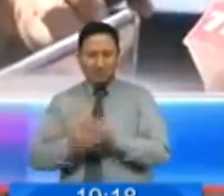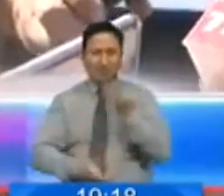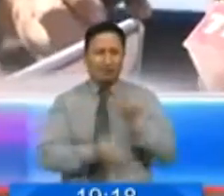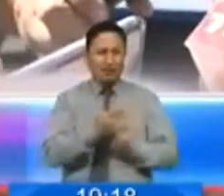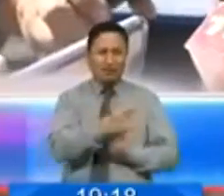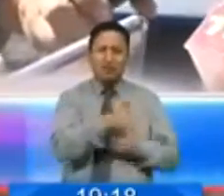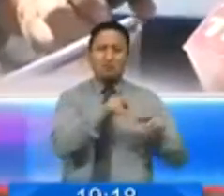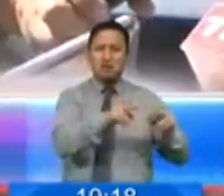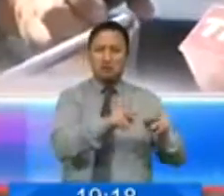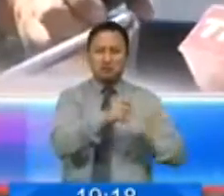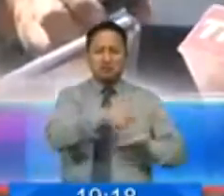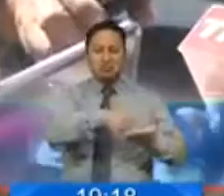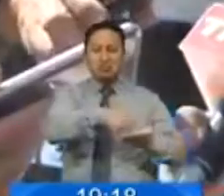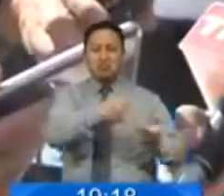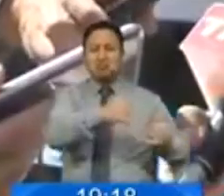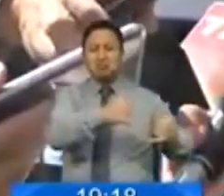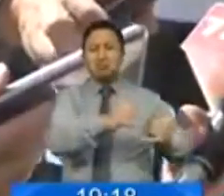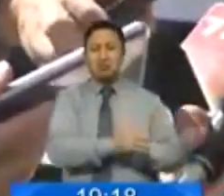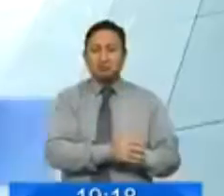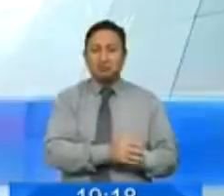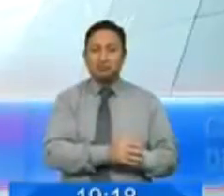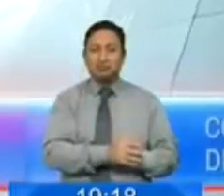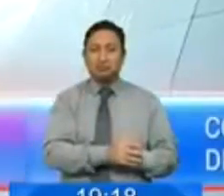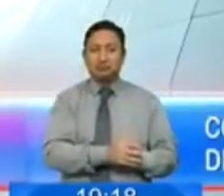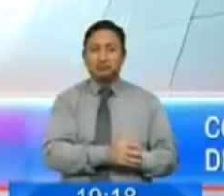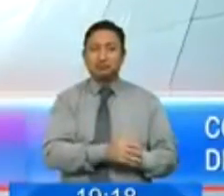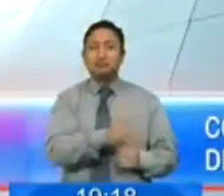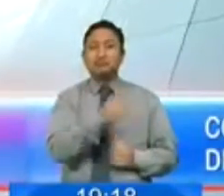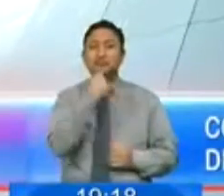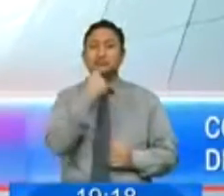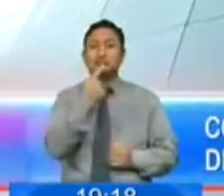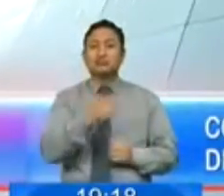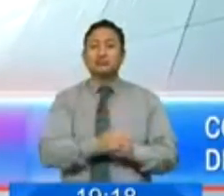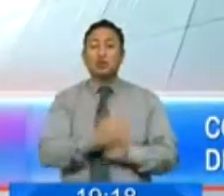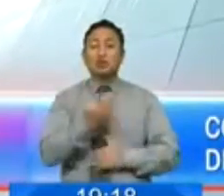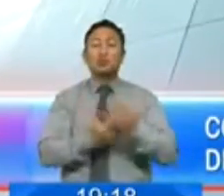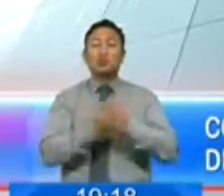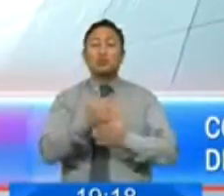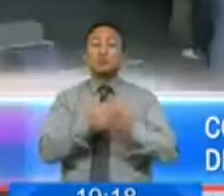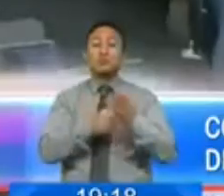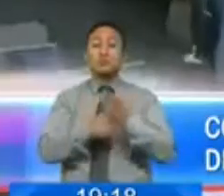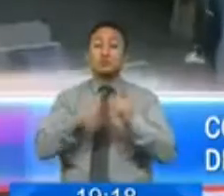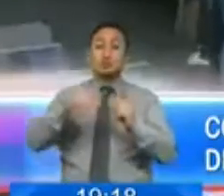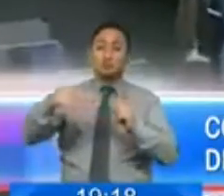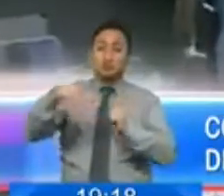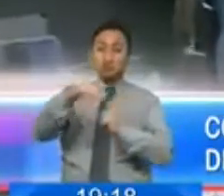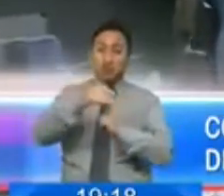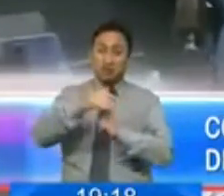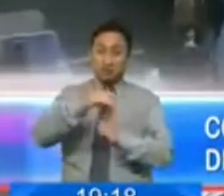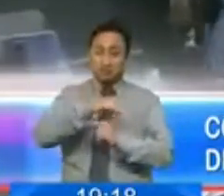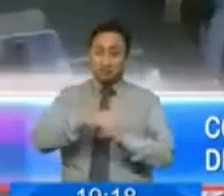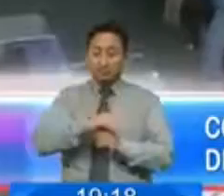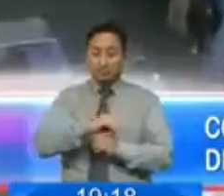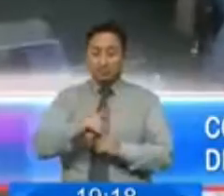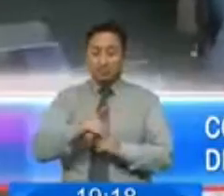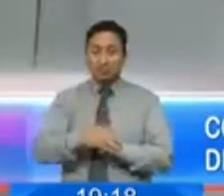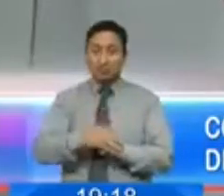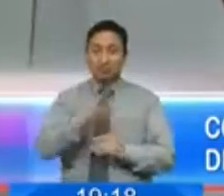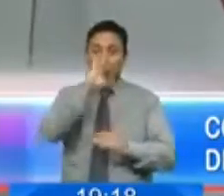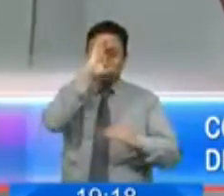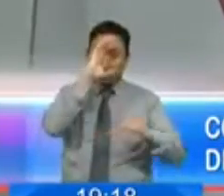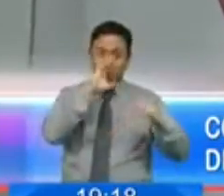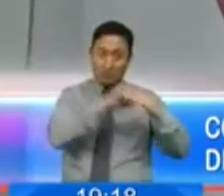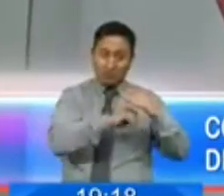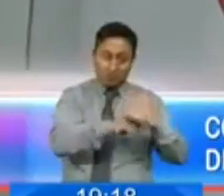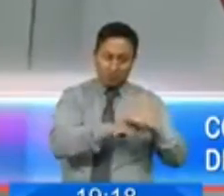firmar licencias ambientales, sobre todo en el Parque Nacional Yasuní. Dicen que la designación del ministro del Ambiente podría facilitar la operación minera en zonas